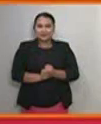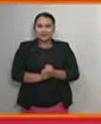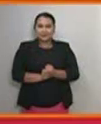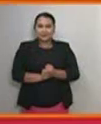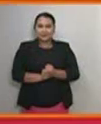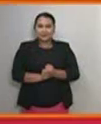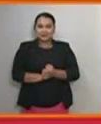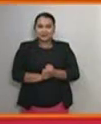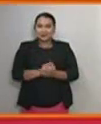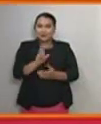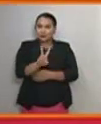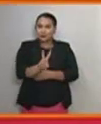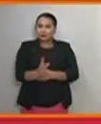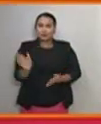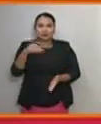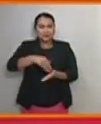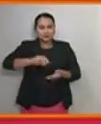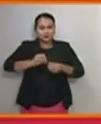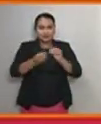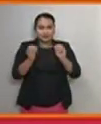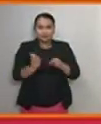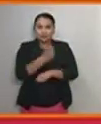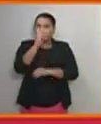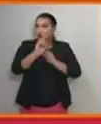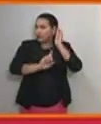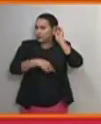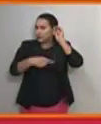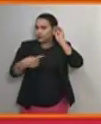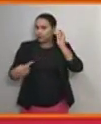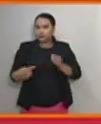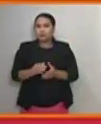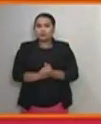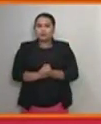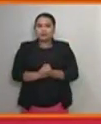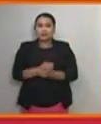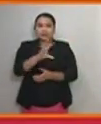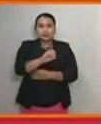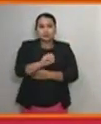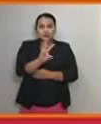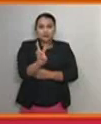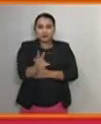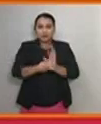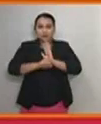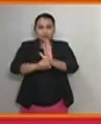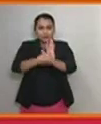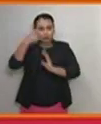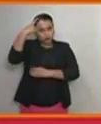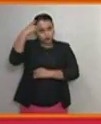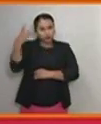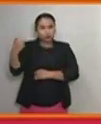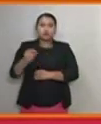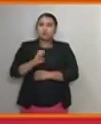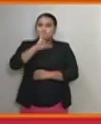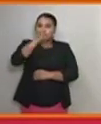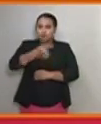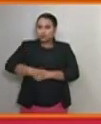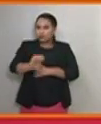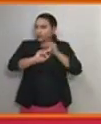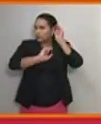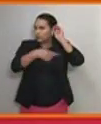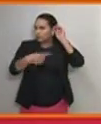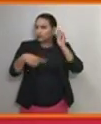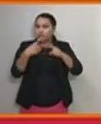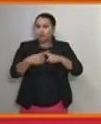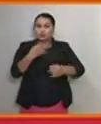Porque este es el 2, repito con mucho gusto, el número ganador para la diaria es el 06 con su símbolo de sueños elefante. Para Multi X